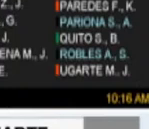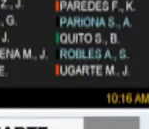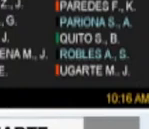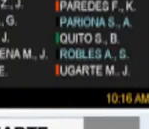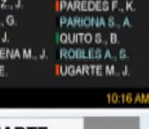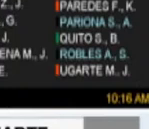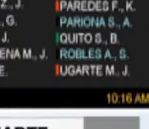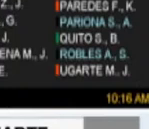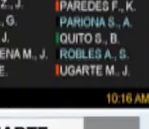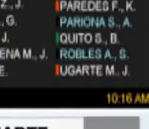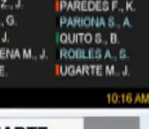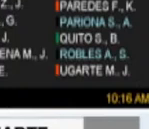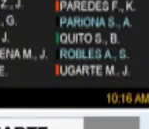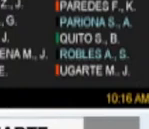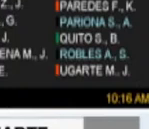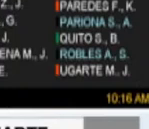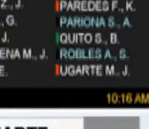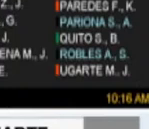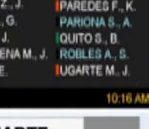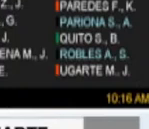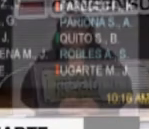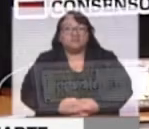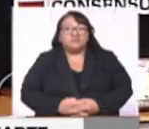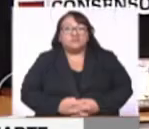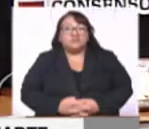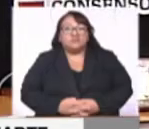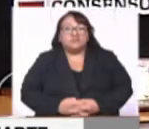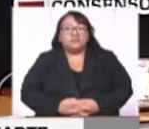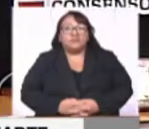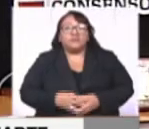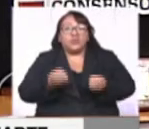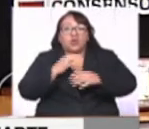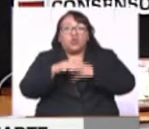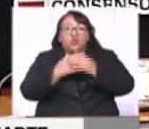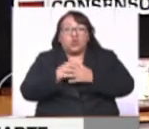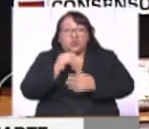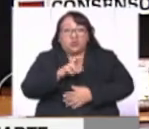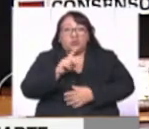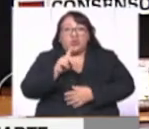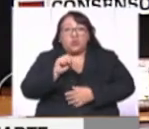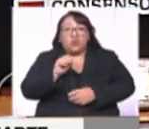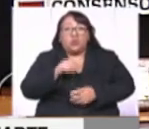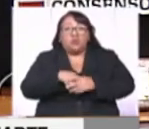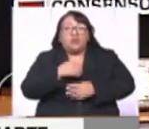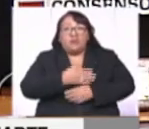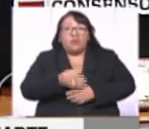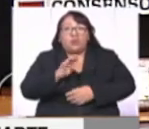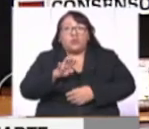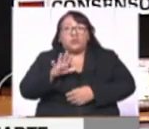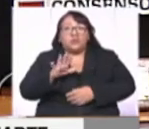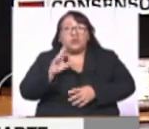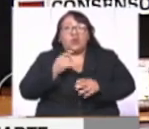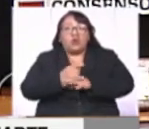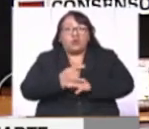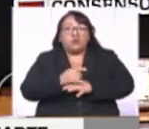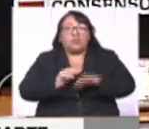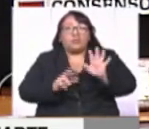favor, Cutipa y Anderson. En abstención, Elías Ábalos y Cordero Jontay. Ventura.